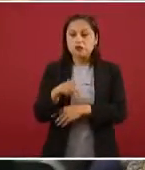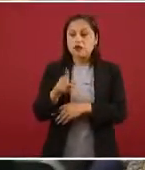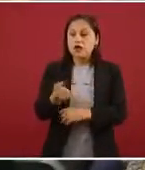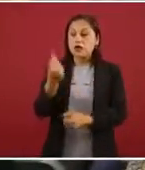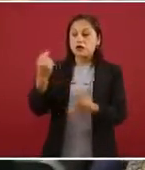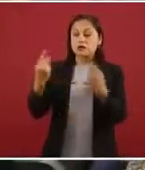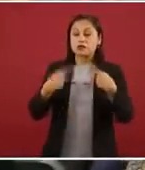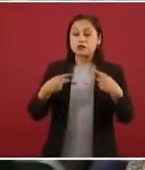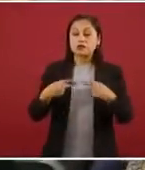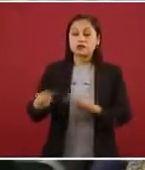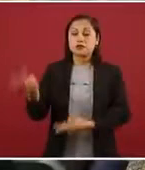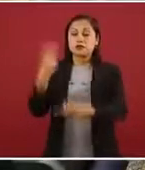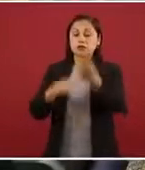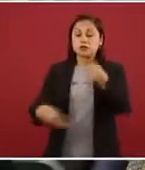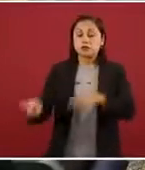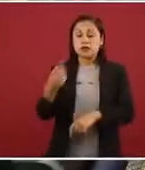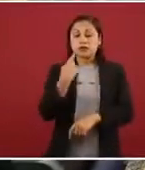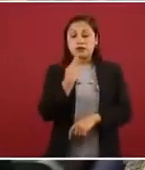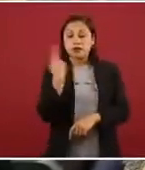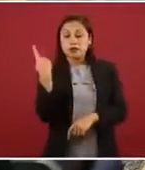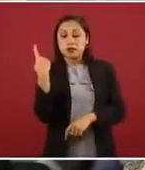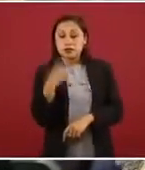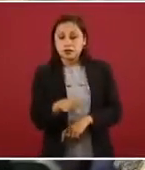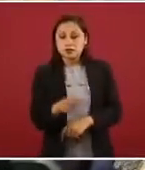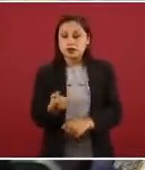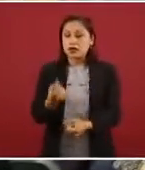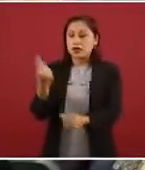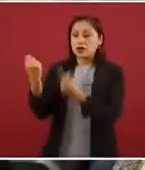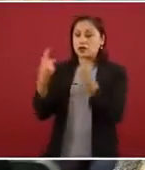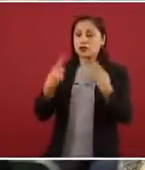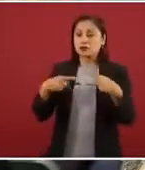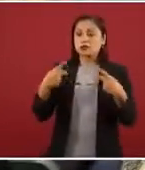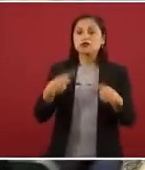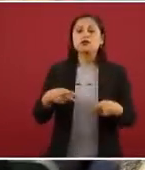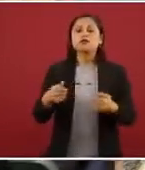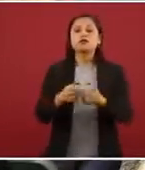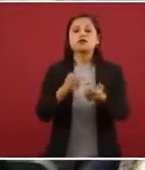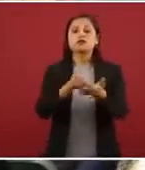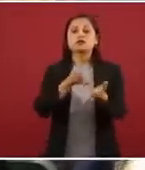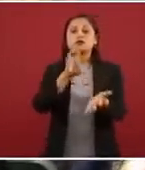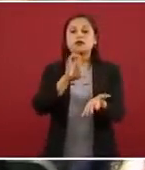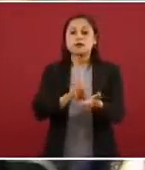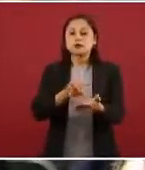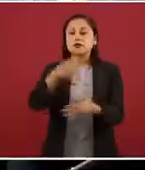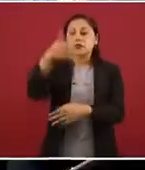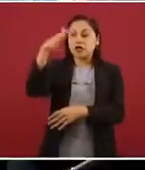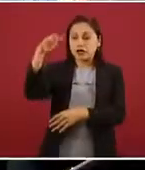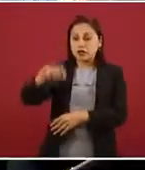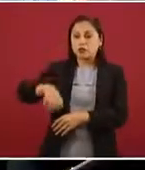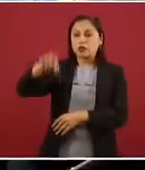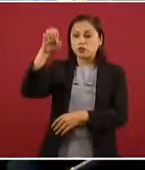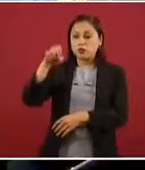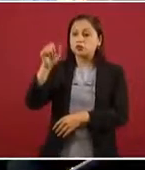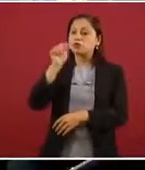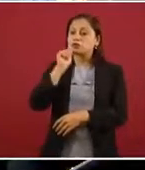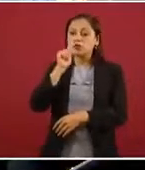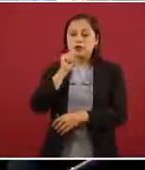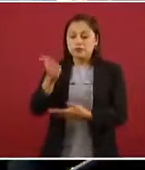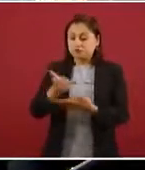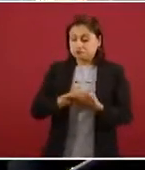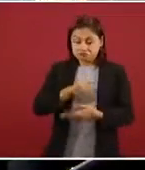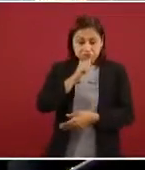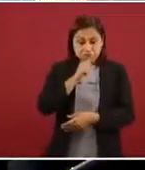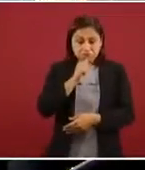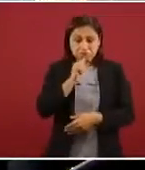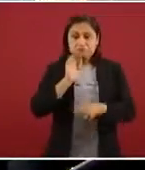hay discapacitados y adultos mayores que aún no les han llegado sus recursos. No me va a dejar mentir la encargada